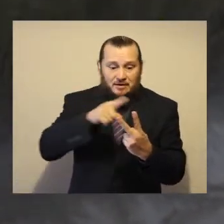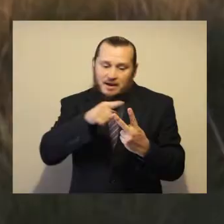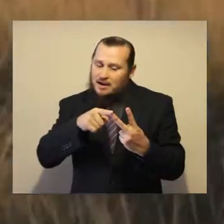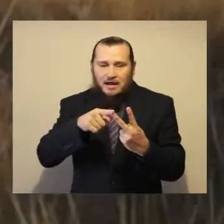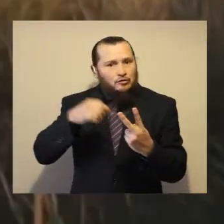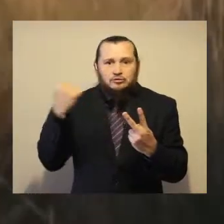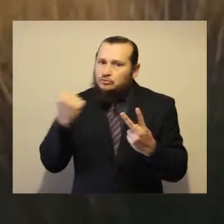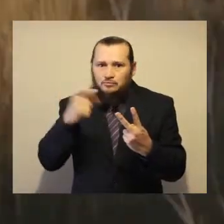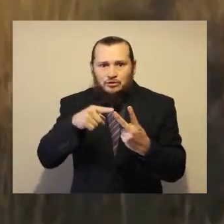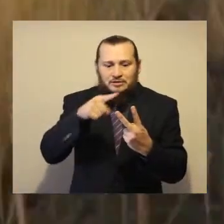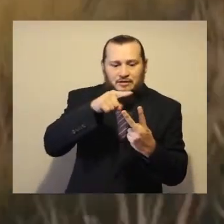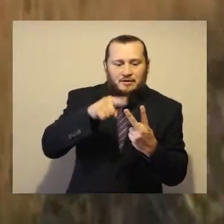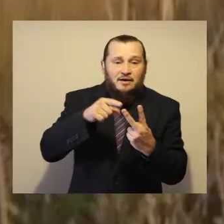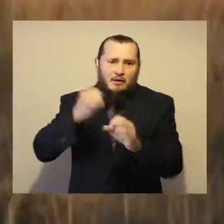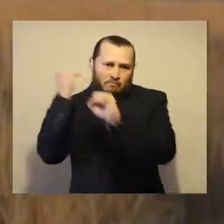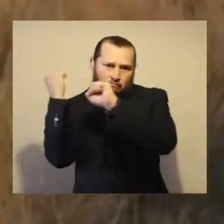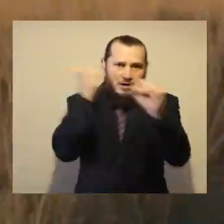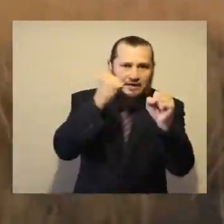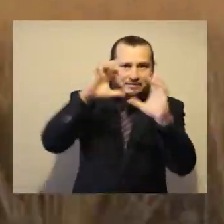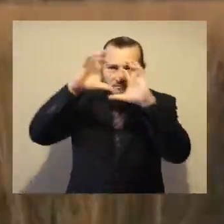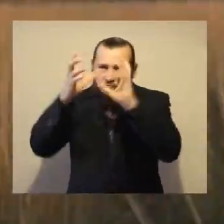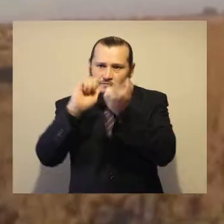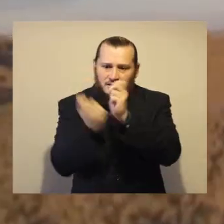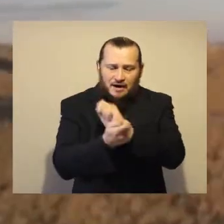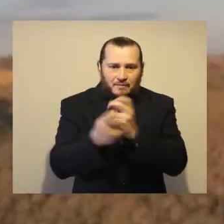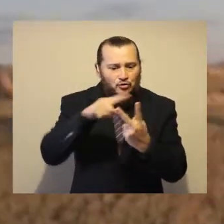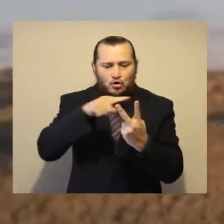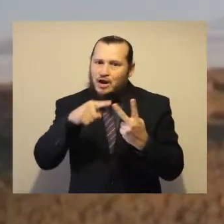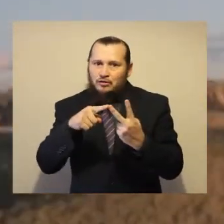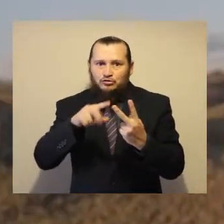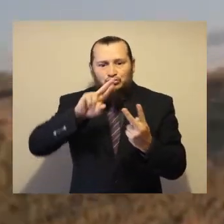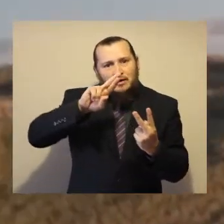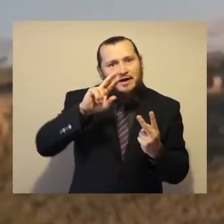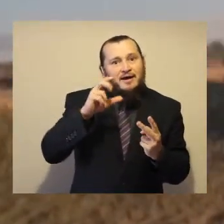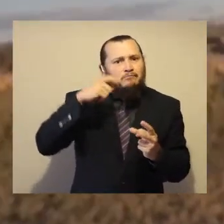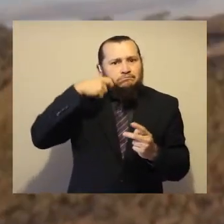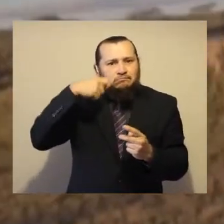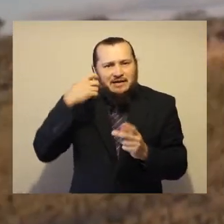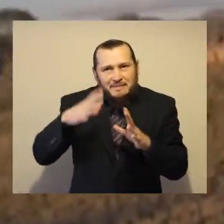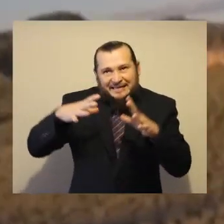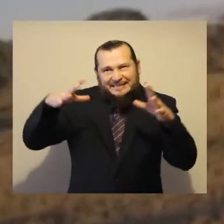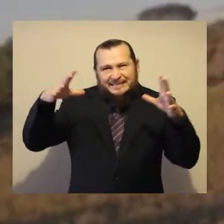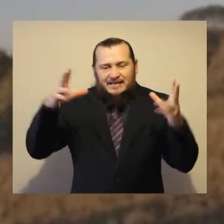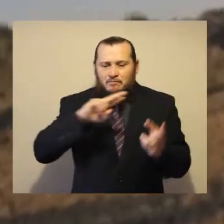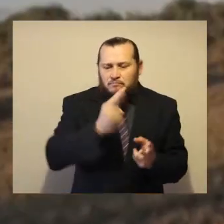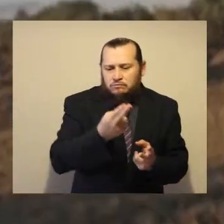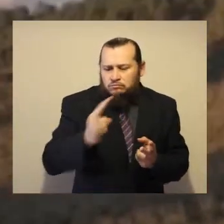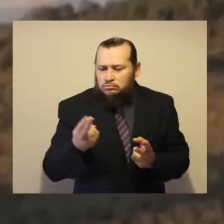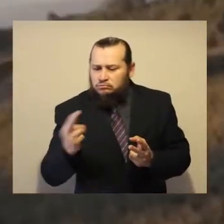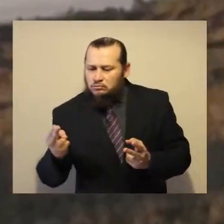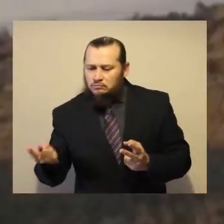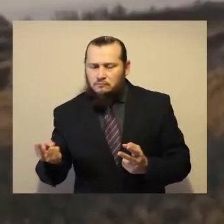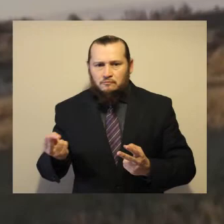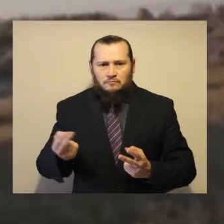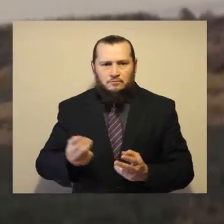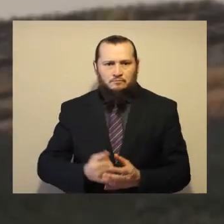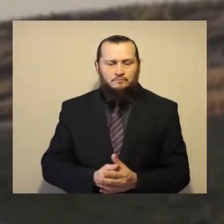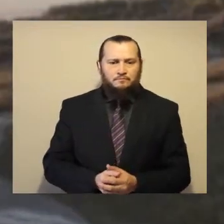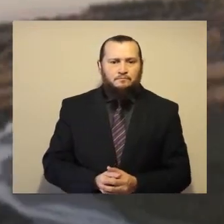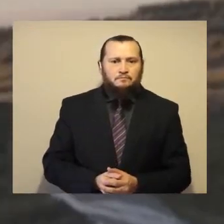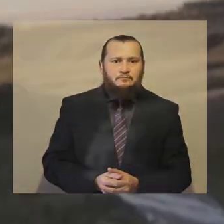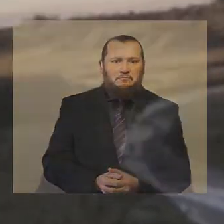ha postulado que ambas variables, caza y cambio climático, se combinaron para tener como efecto la extinción de los